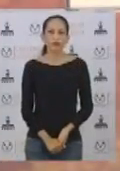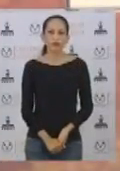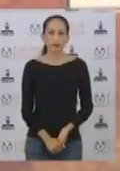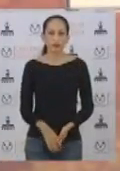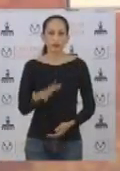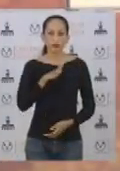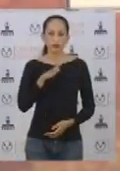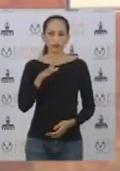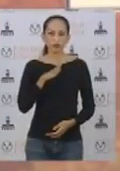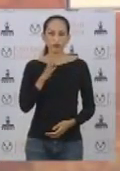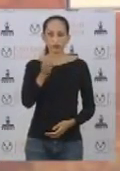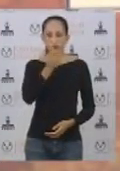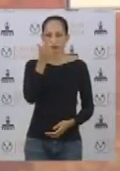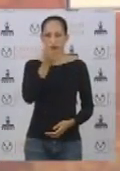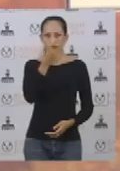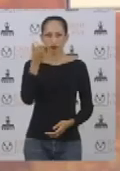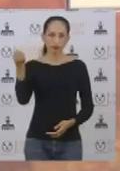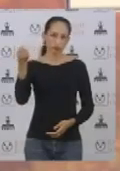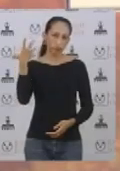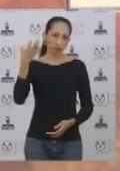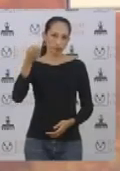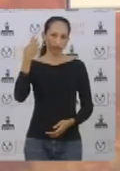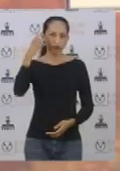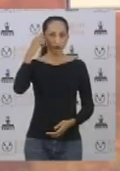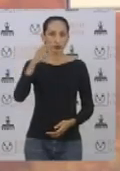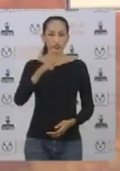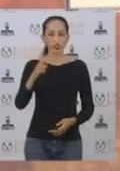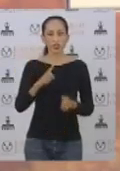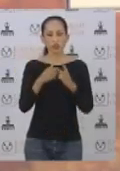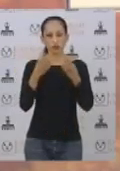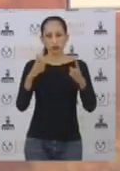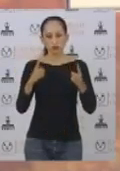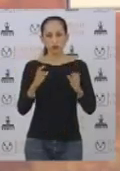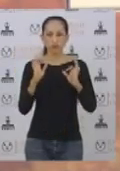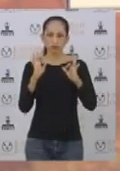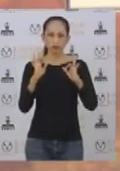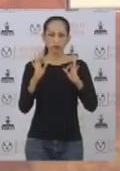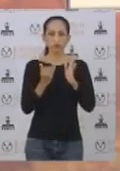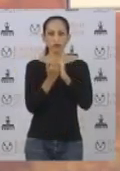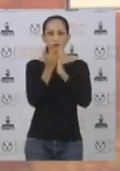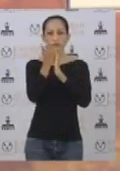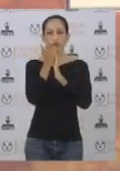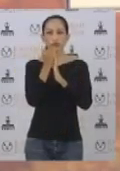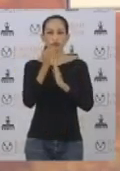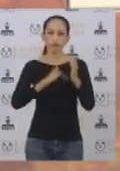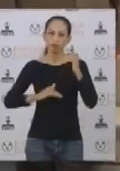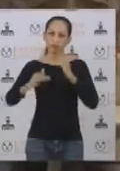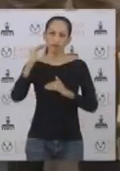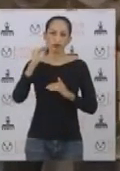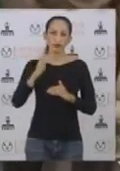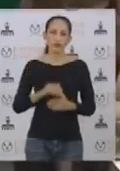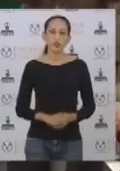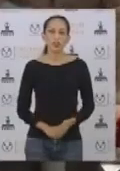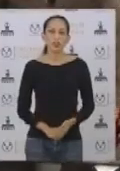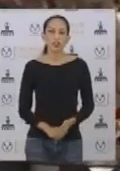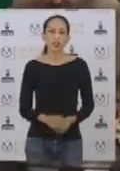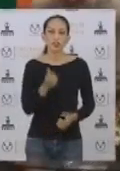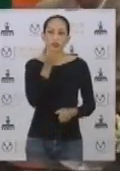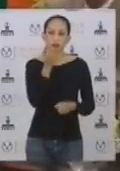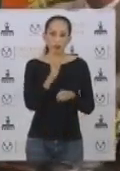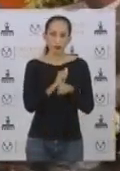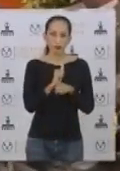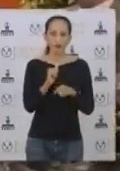Imparten conferencia a estudiantes de esta casa de estudios para promover su desarrollo personal y alcanzar las claves del éxito. La Secretaría de